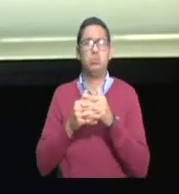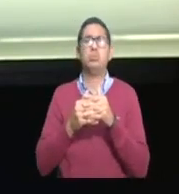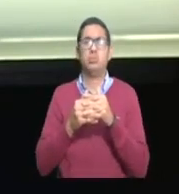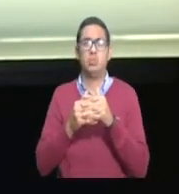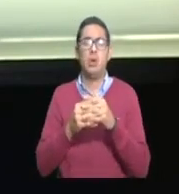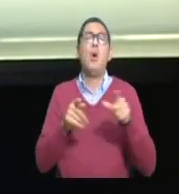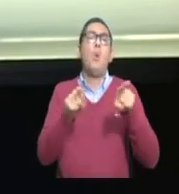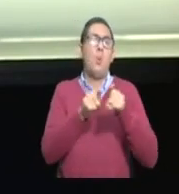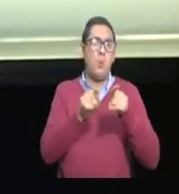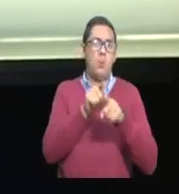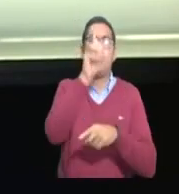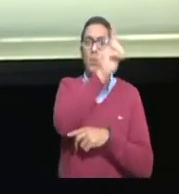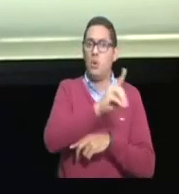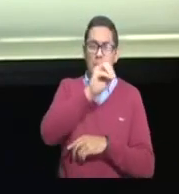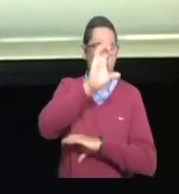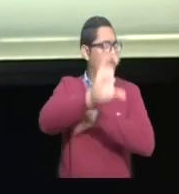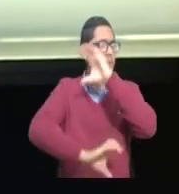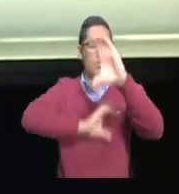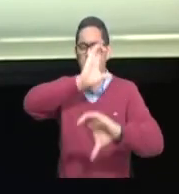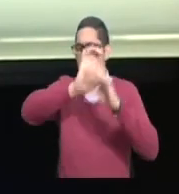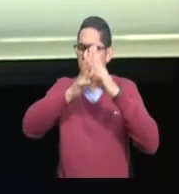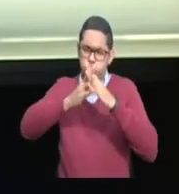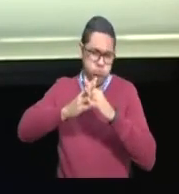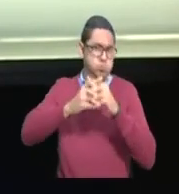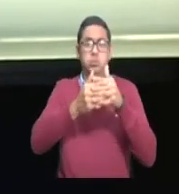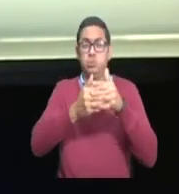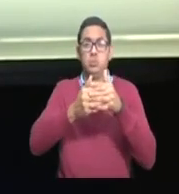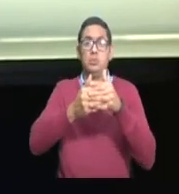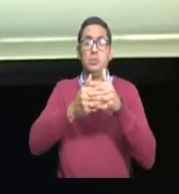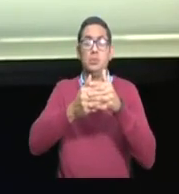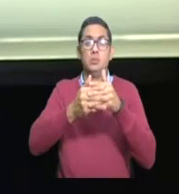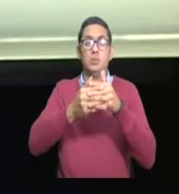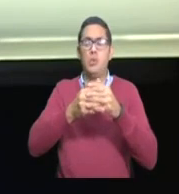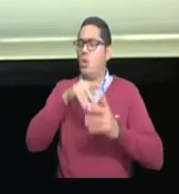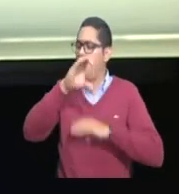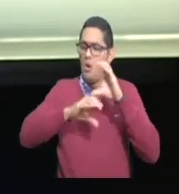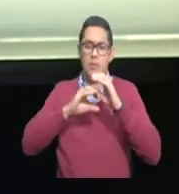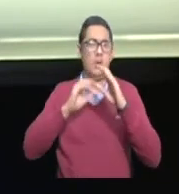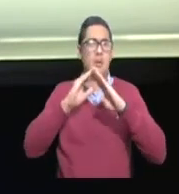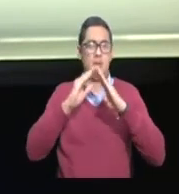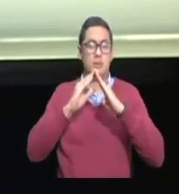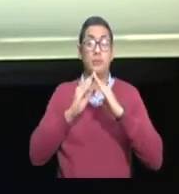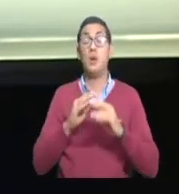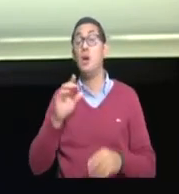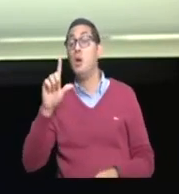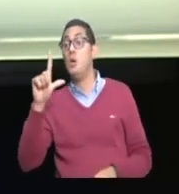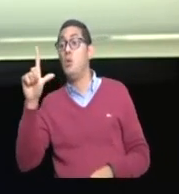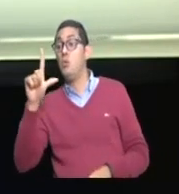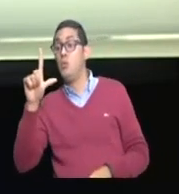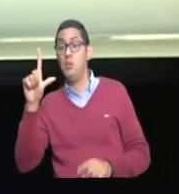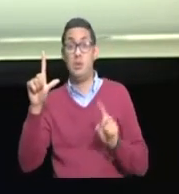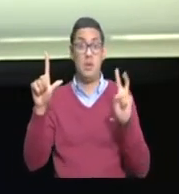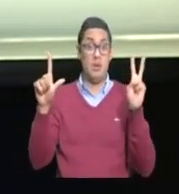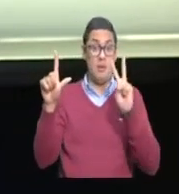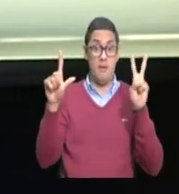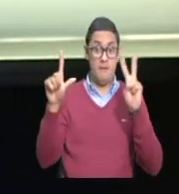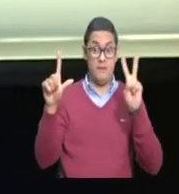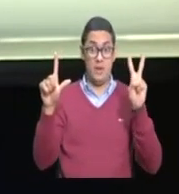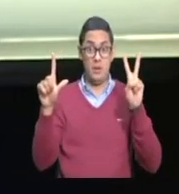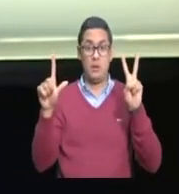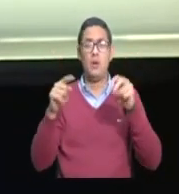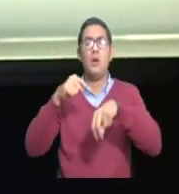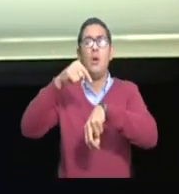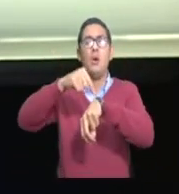establecido el día domingo. El toque de queda de lunes a viernes se mantiene a